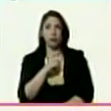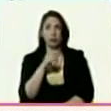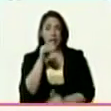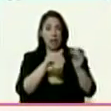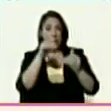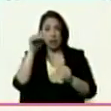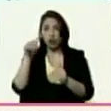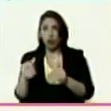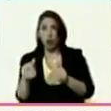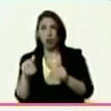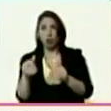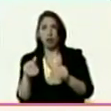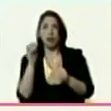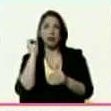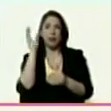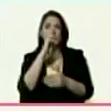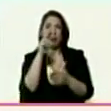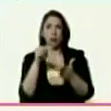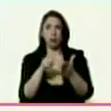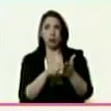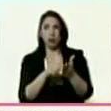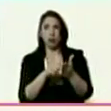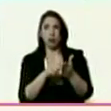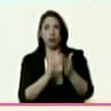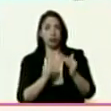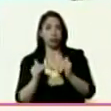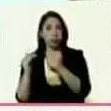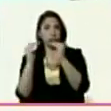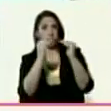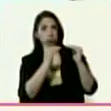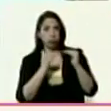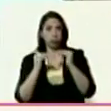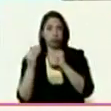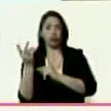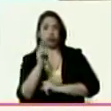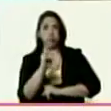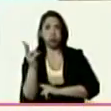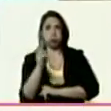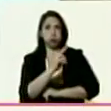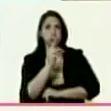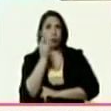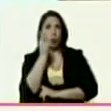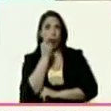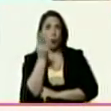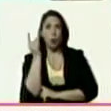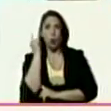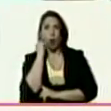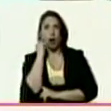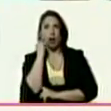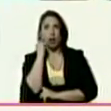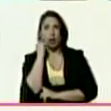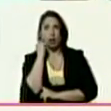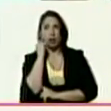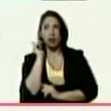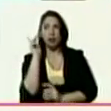de Asamblea Nacional, haya equidad y paridad entre la cantidad de mujeres y la cantidad de hombres postulados,